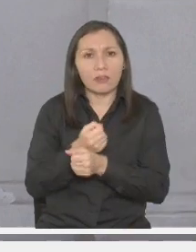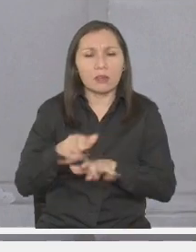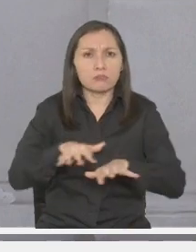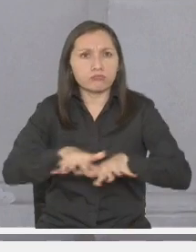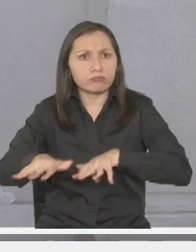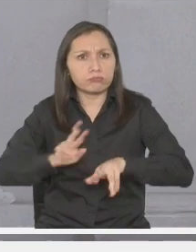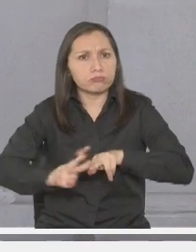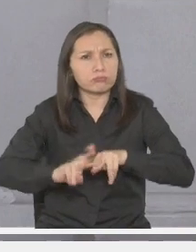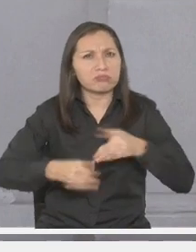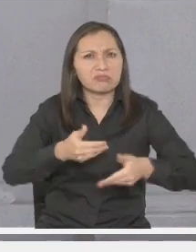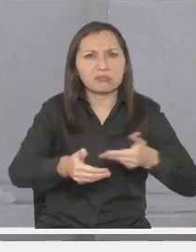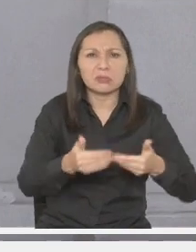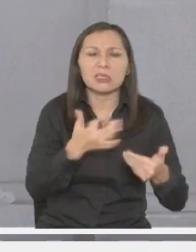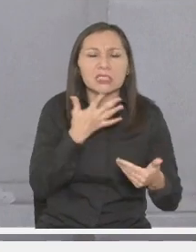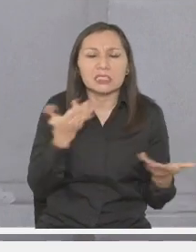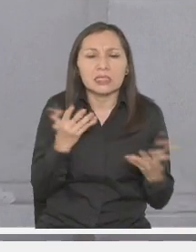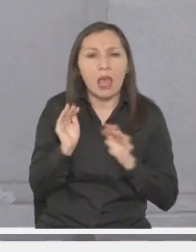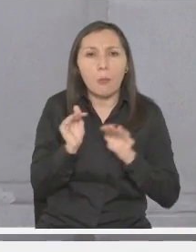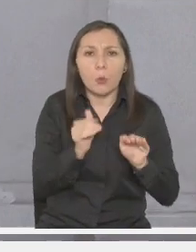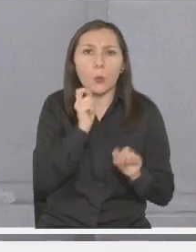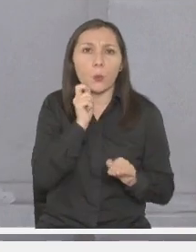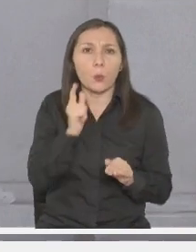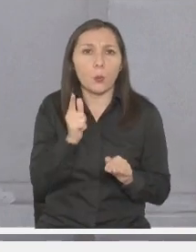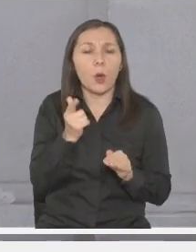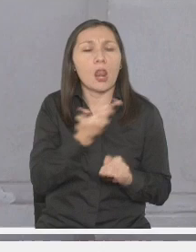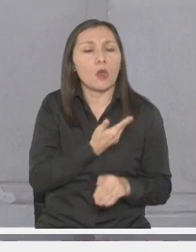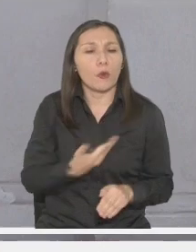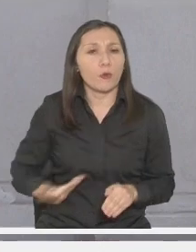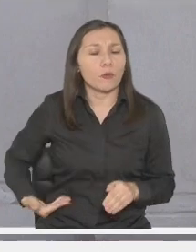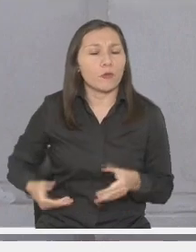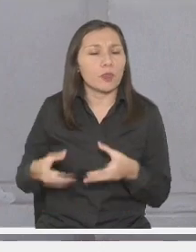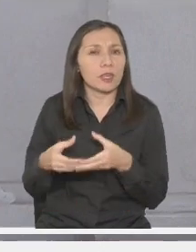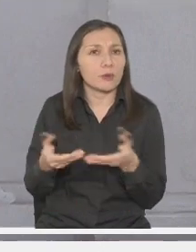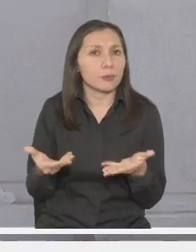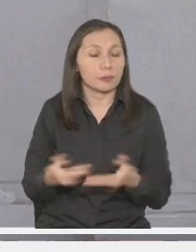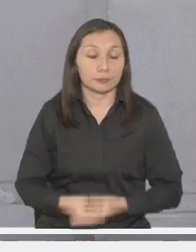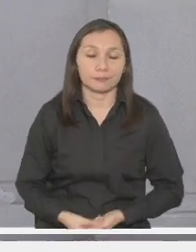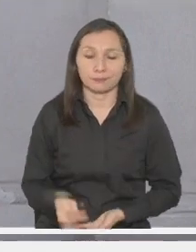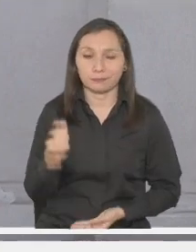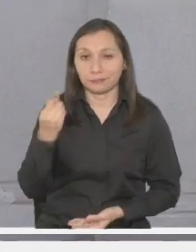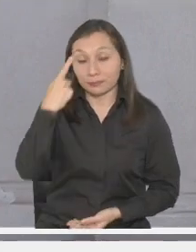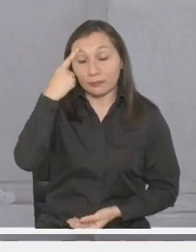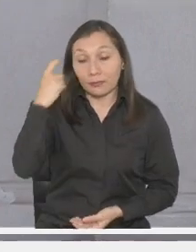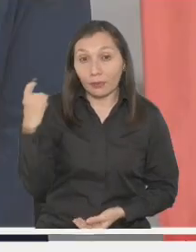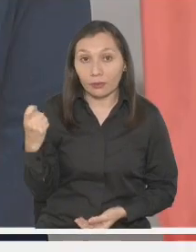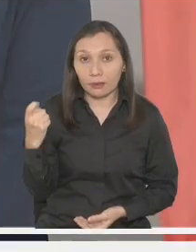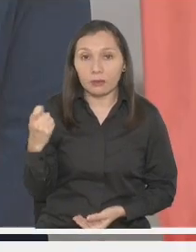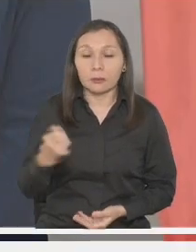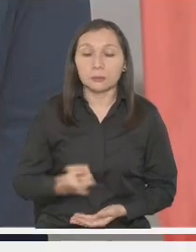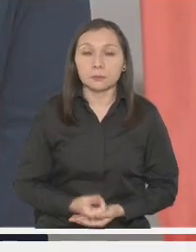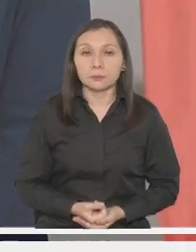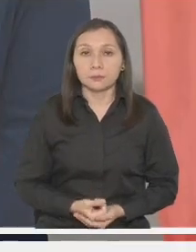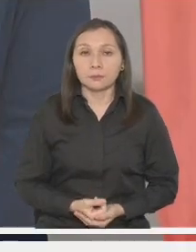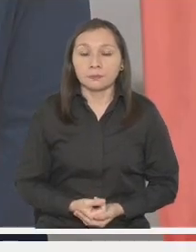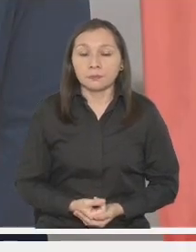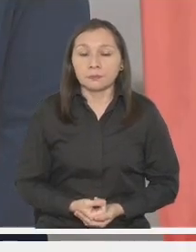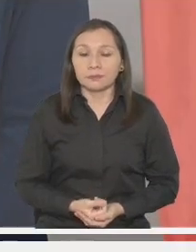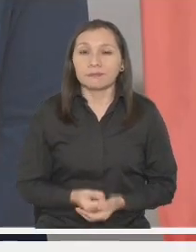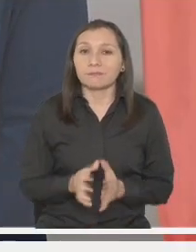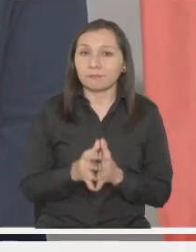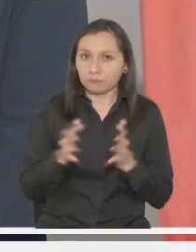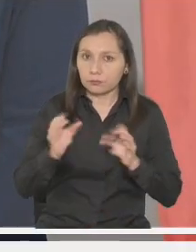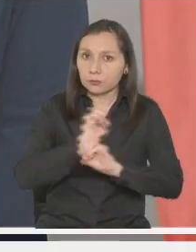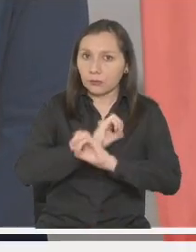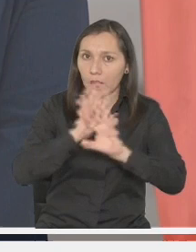para que quede claro el apoyo que existe de parte del gobierno. Bueno, creo que ha sido